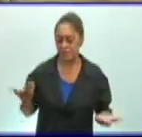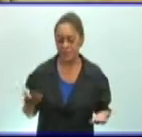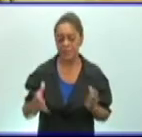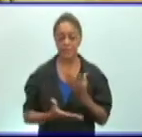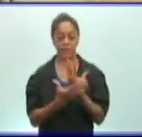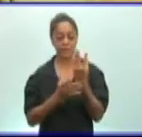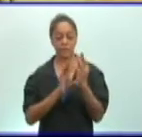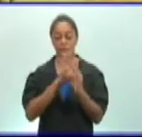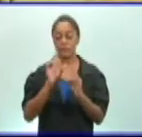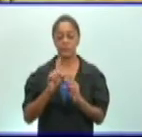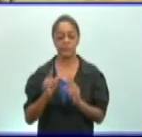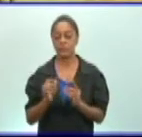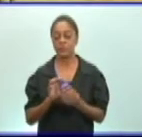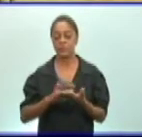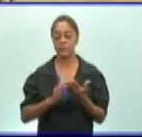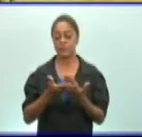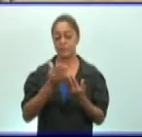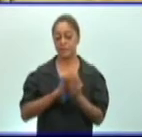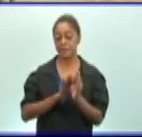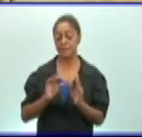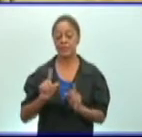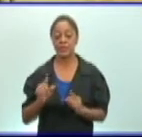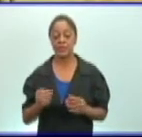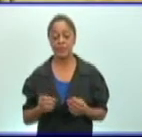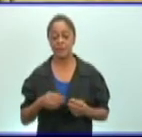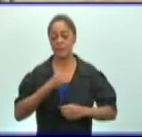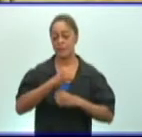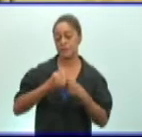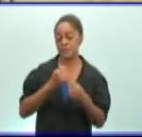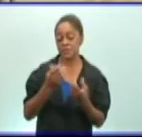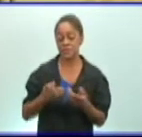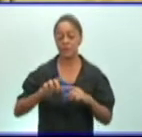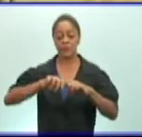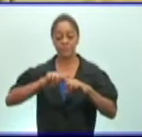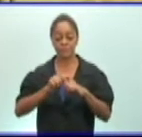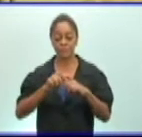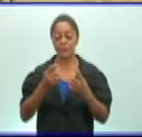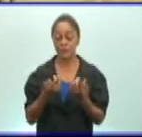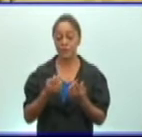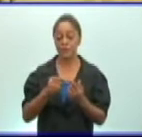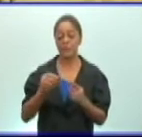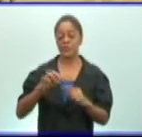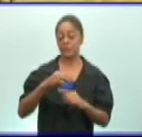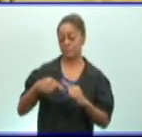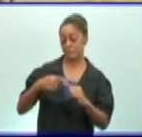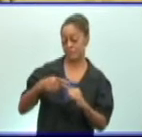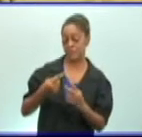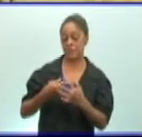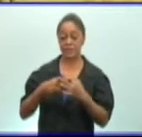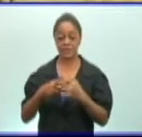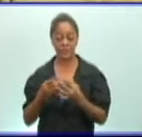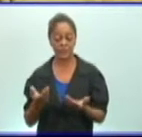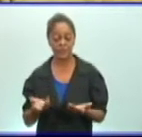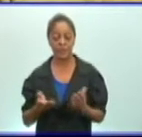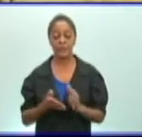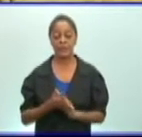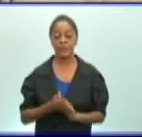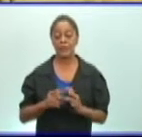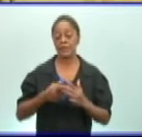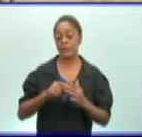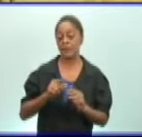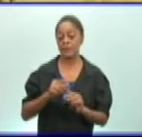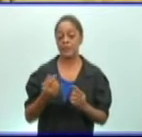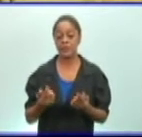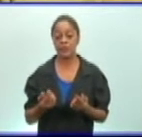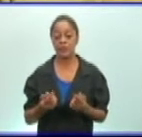esculturas no debían tener cera. La cera se utilizaba cuando se le partía un dedo a una de las esculturas y había que retocarla o arreglar